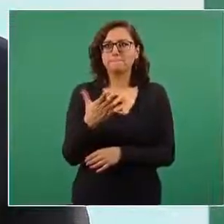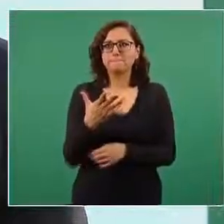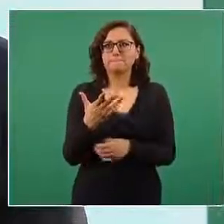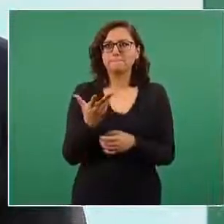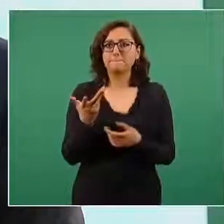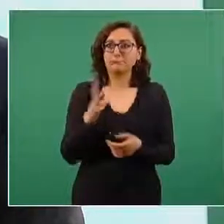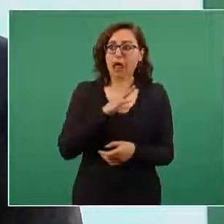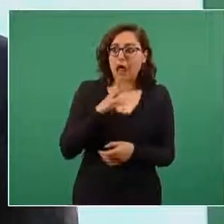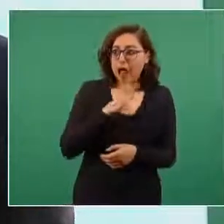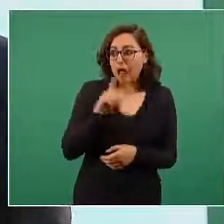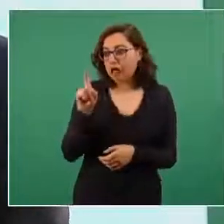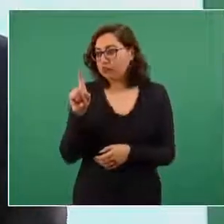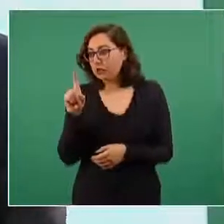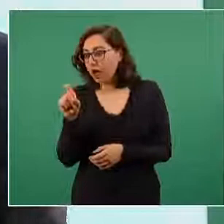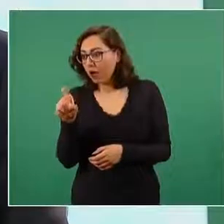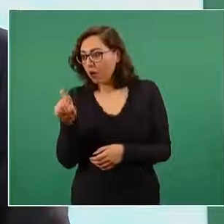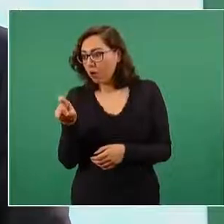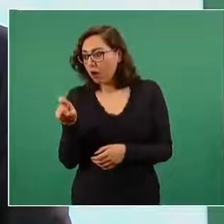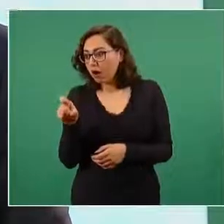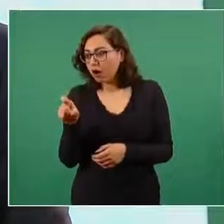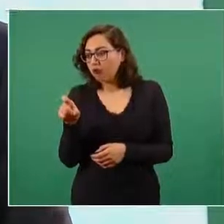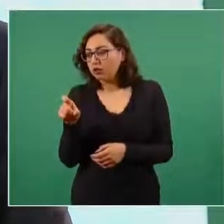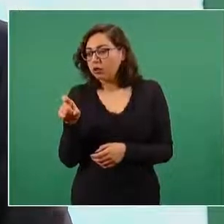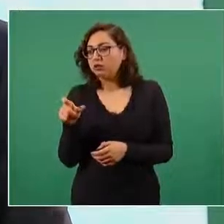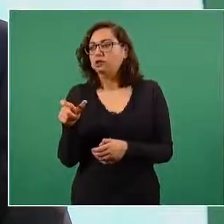si tienen agua,